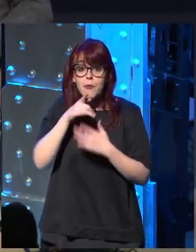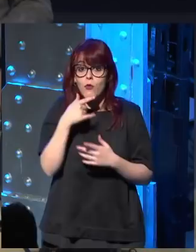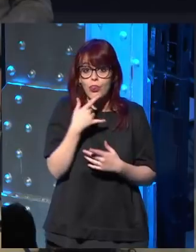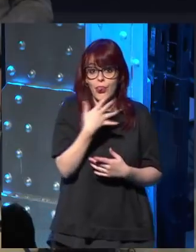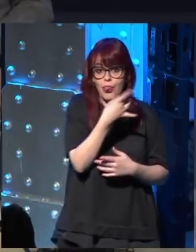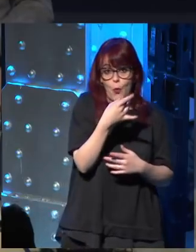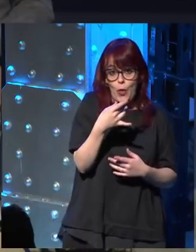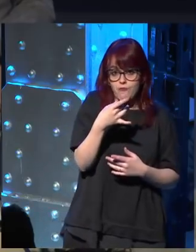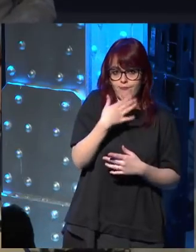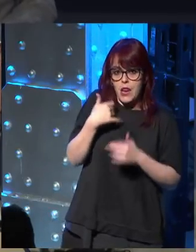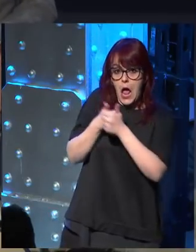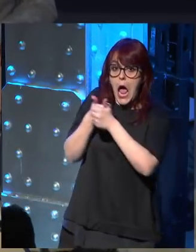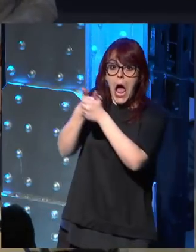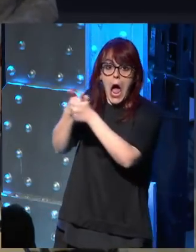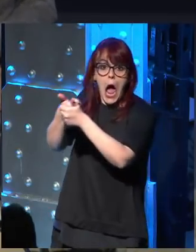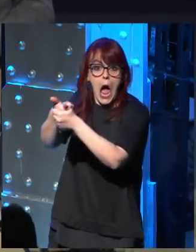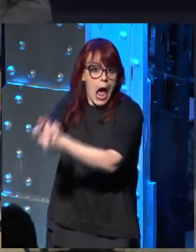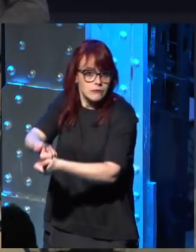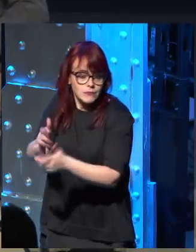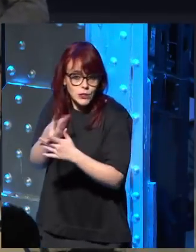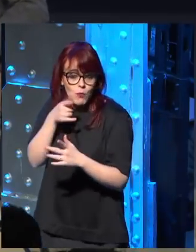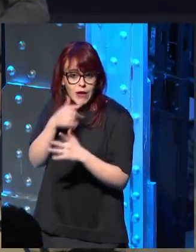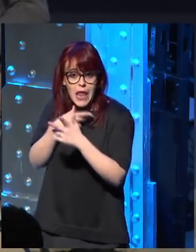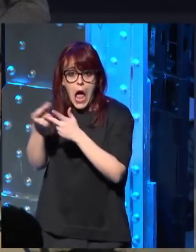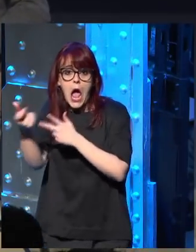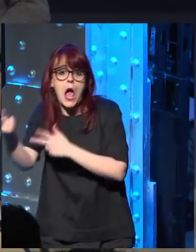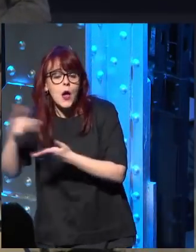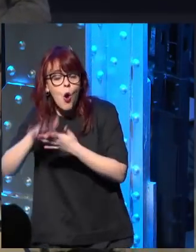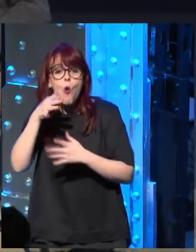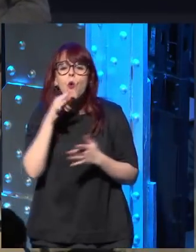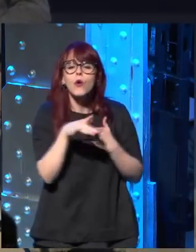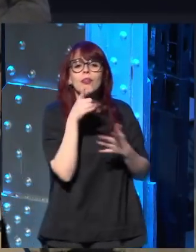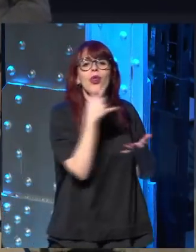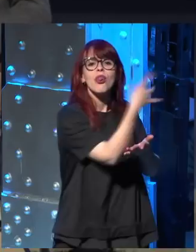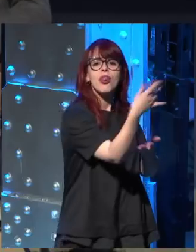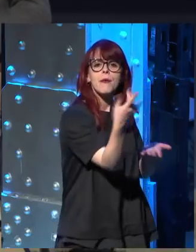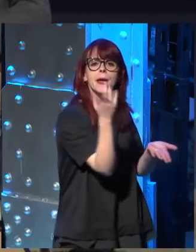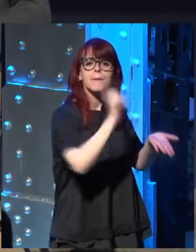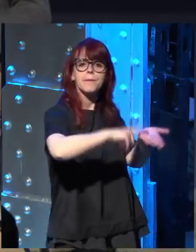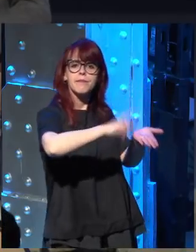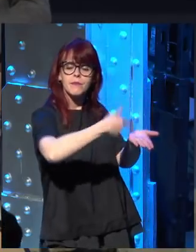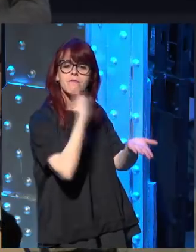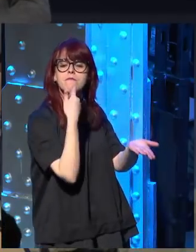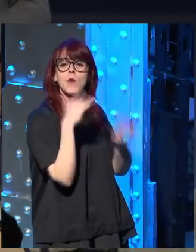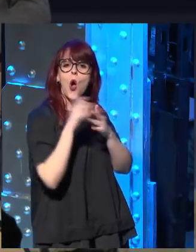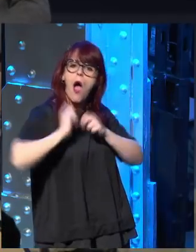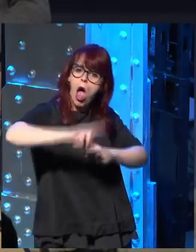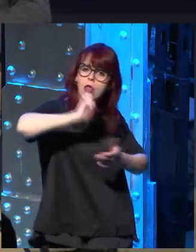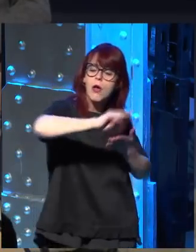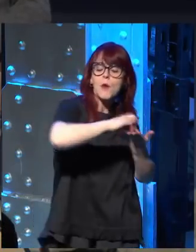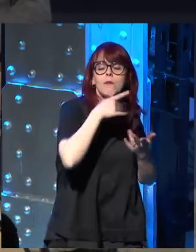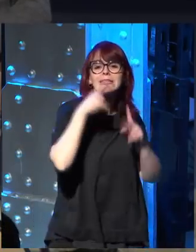acreedores o bien para ir a sitios donde les pagaran algo que les debían. Porque también aquí, cuando se